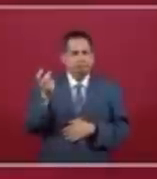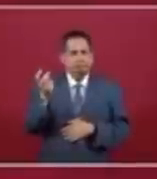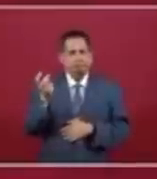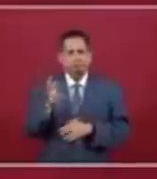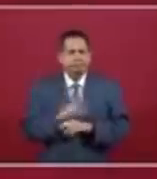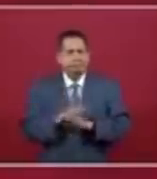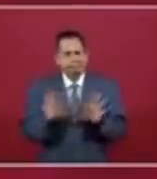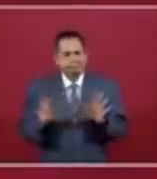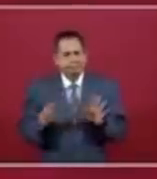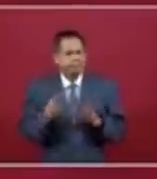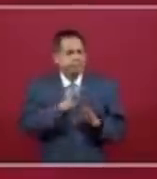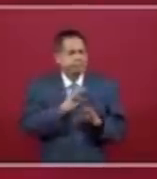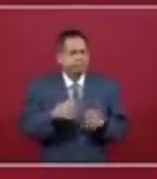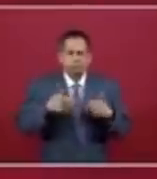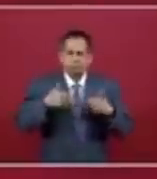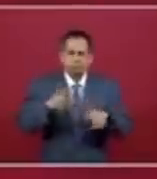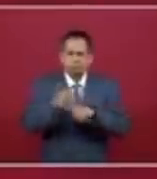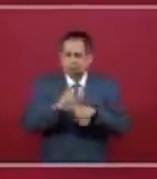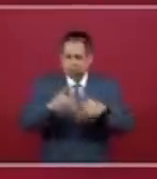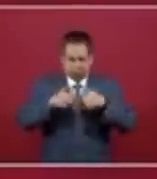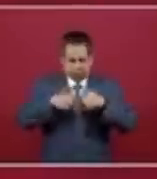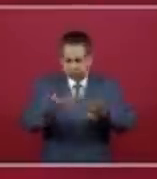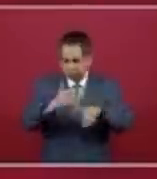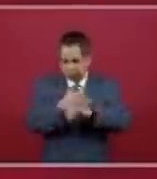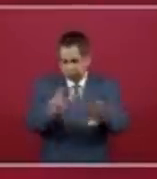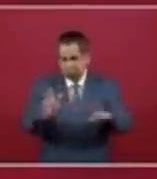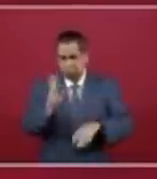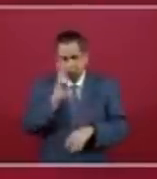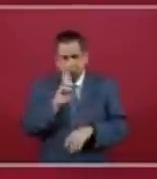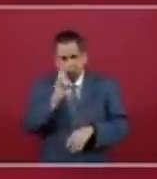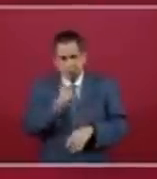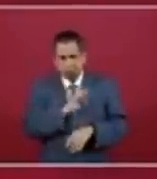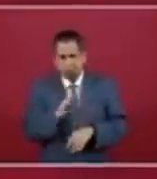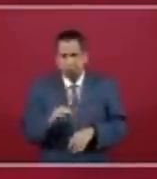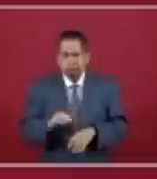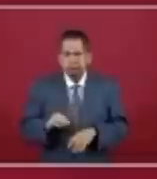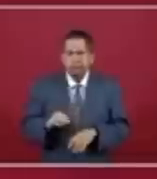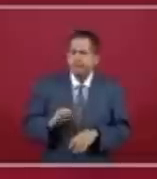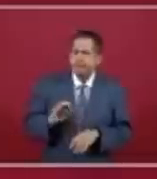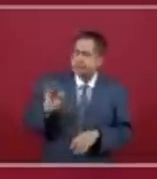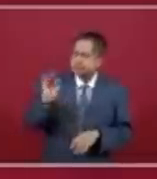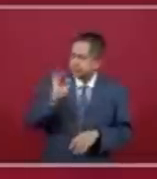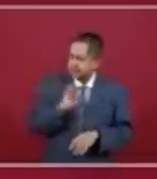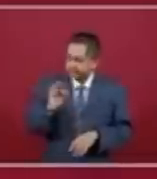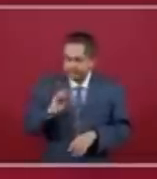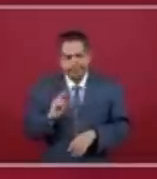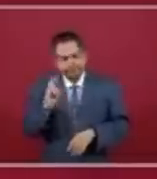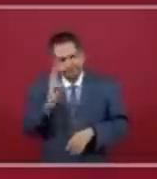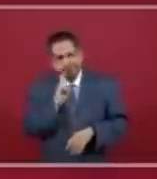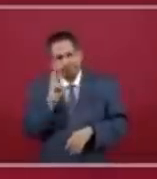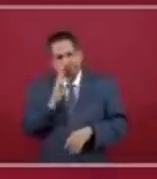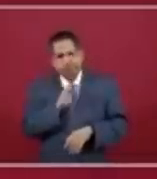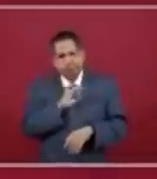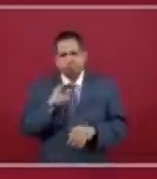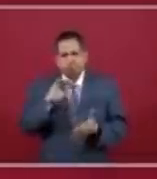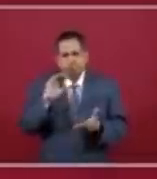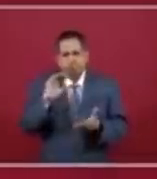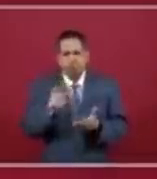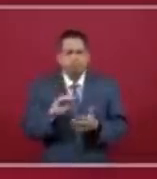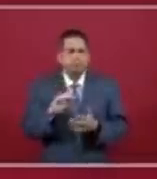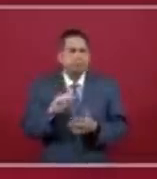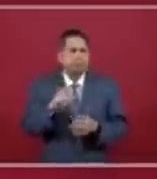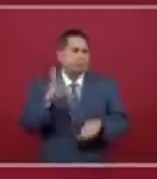ya pueden ser liberados. No descartamos la posibilidad de reducción de